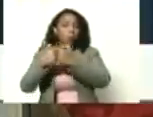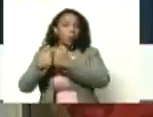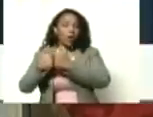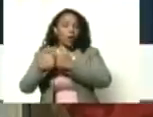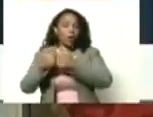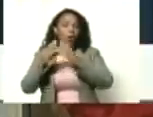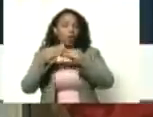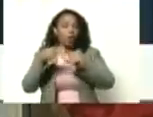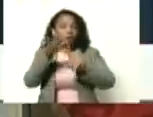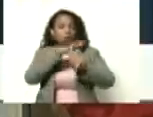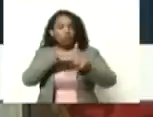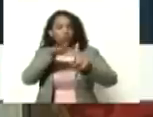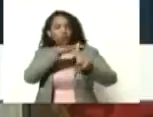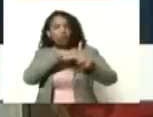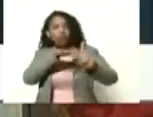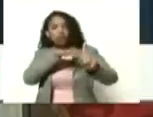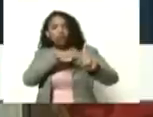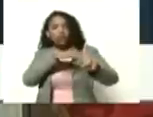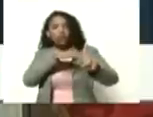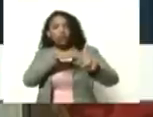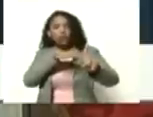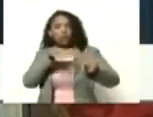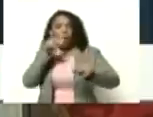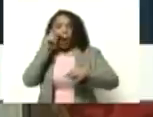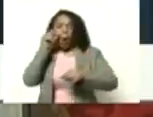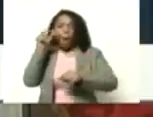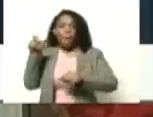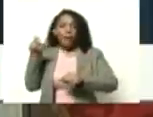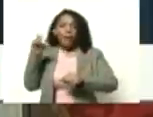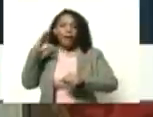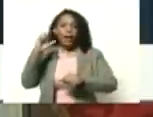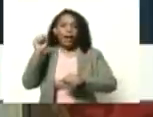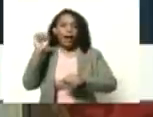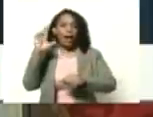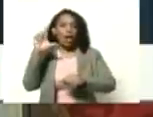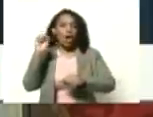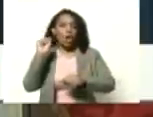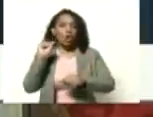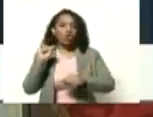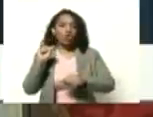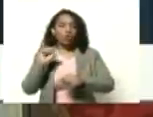del prestigio de carlos lanz que era glenn castellano